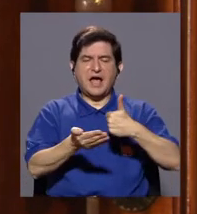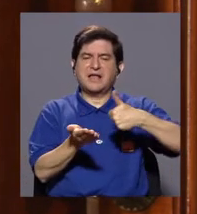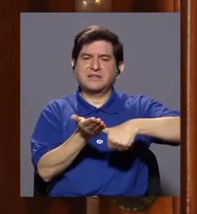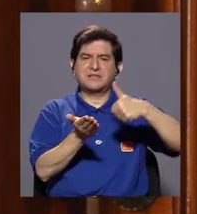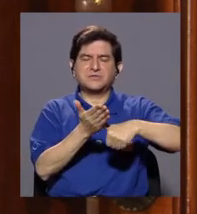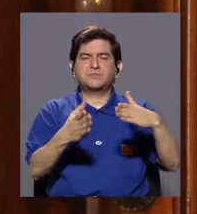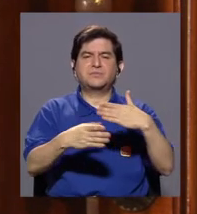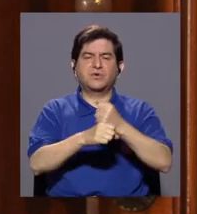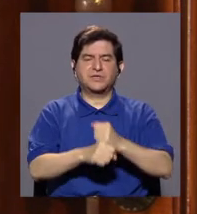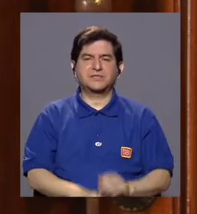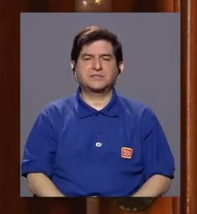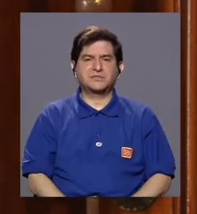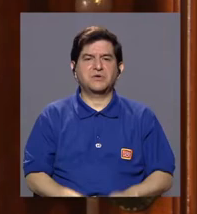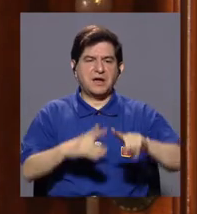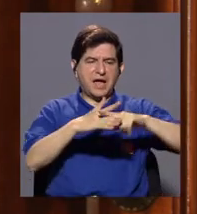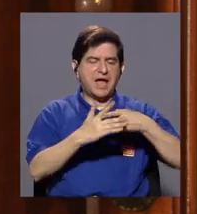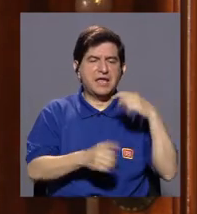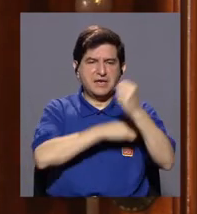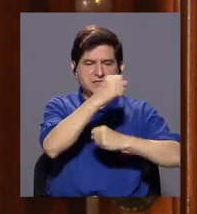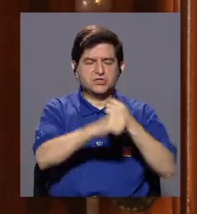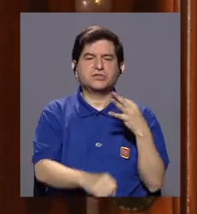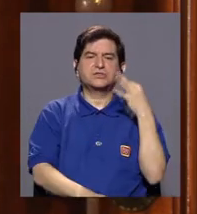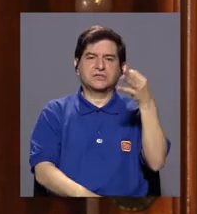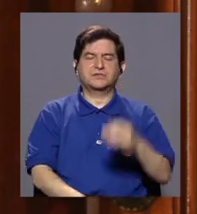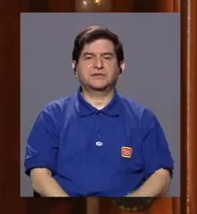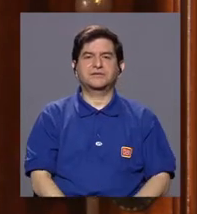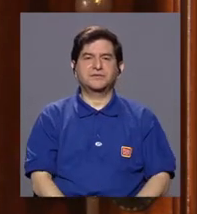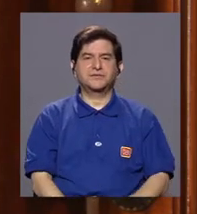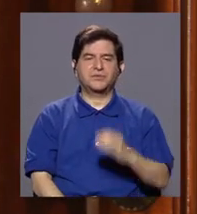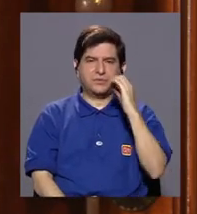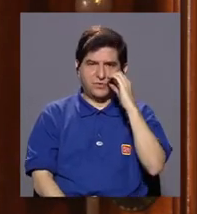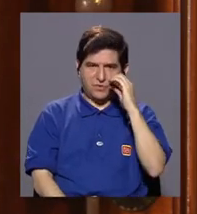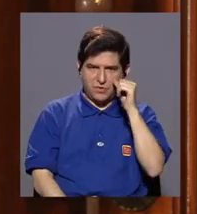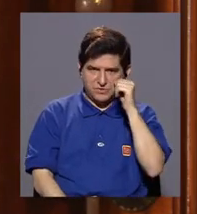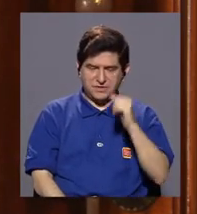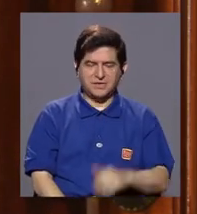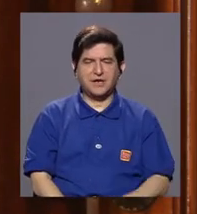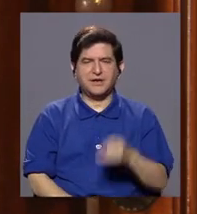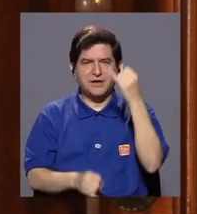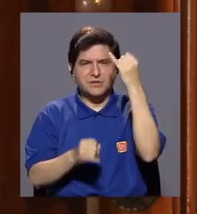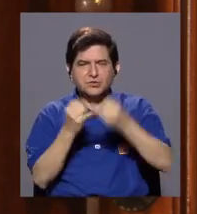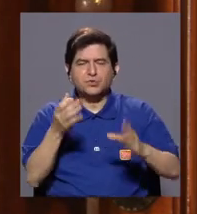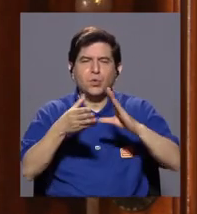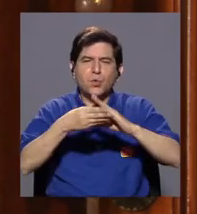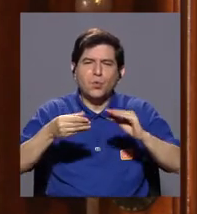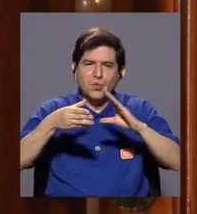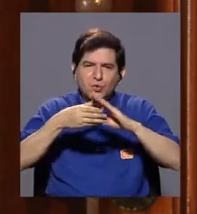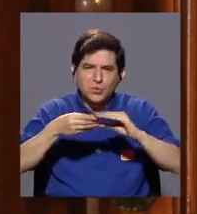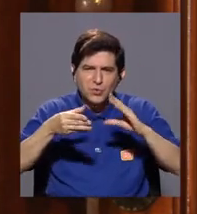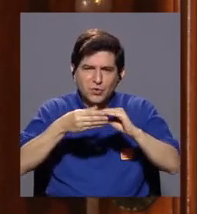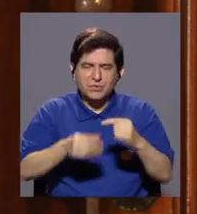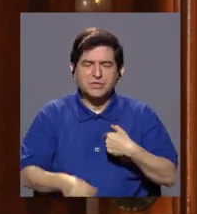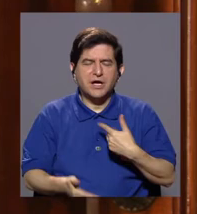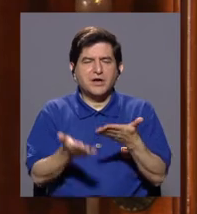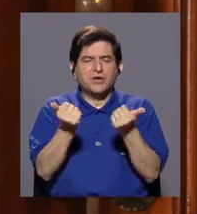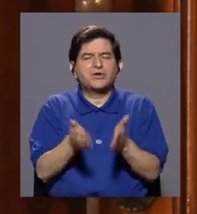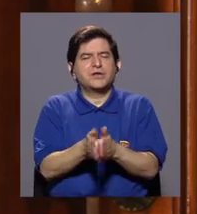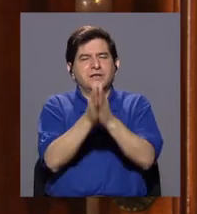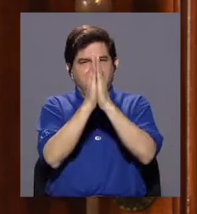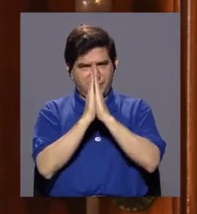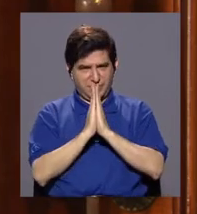las elecciones para principios del año próximo. Don Oscar, un último comentario